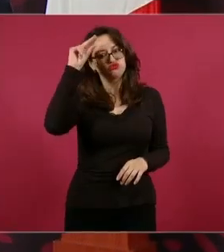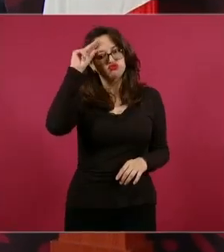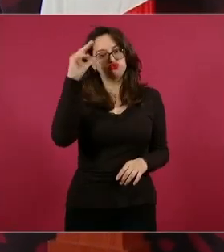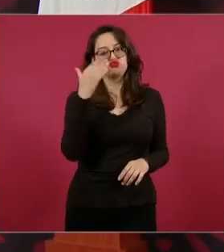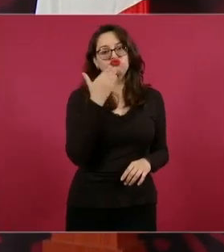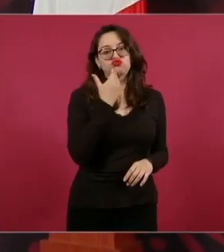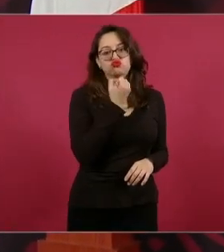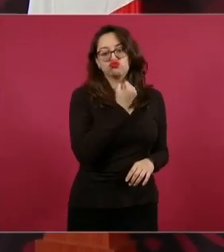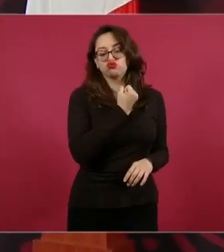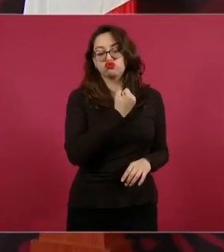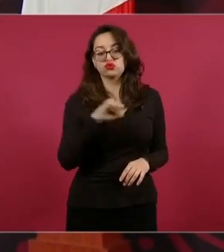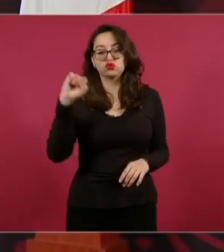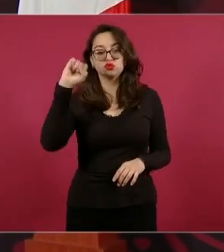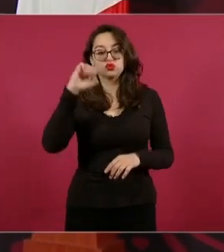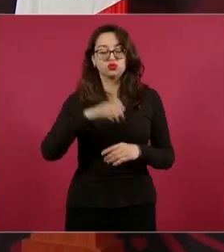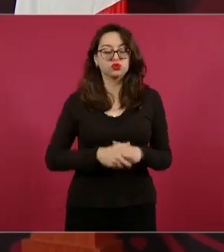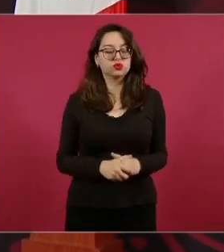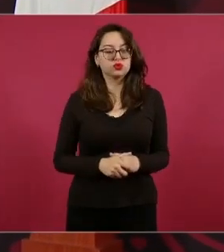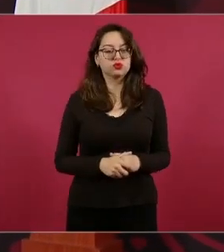cuántos cuarteles de la